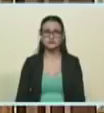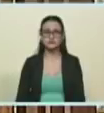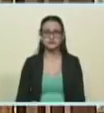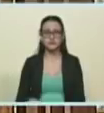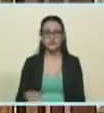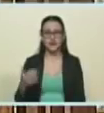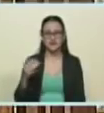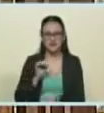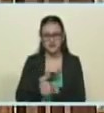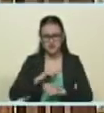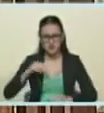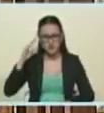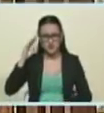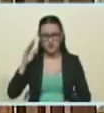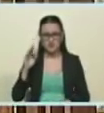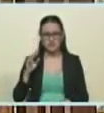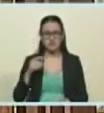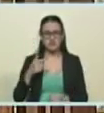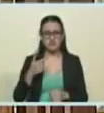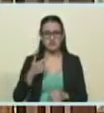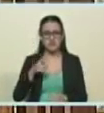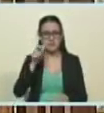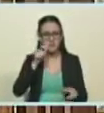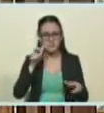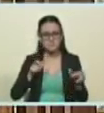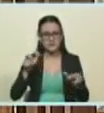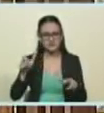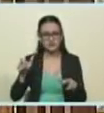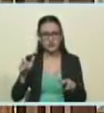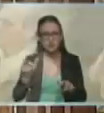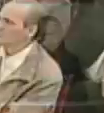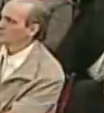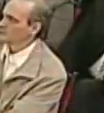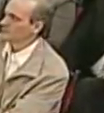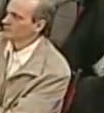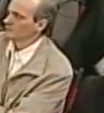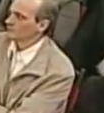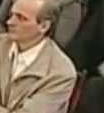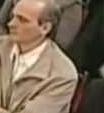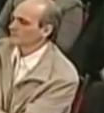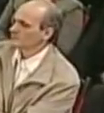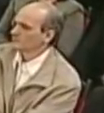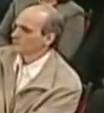padrinos, los maneiros, los Mota Domínguez,